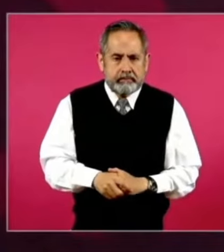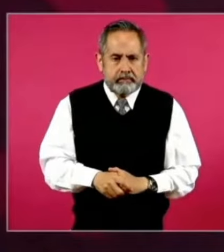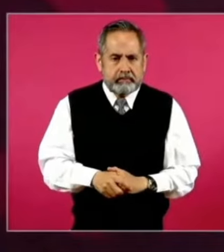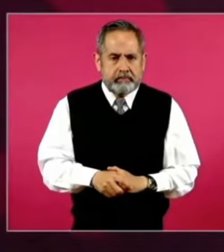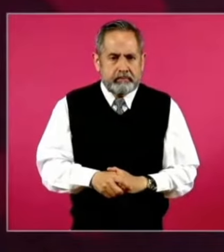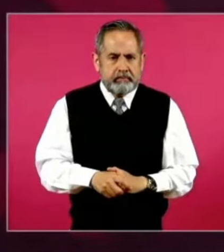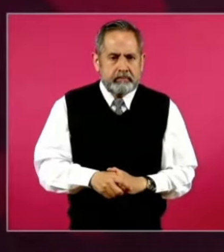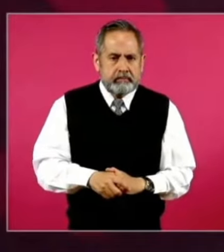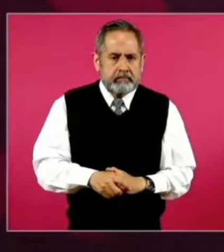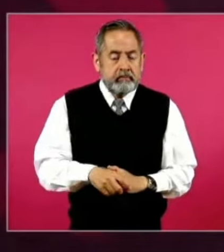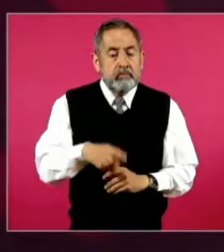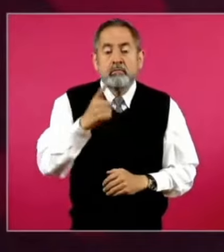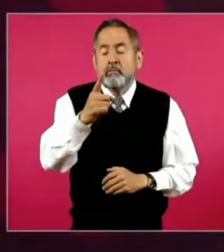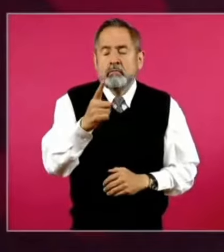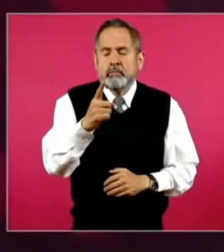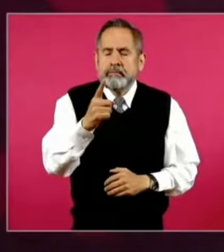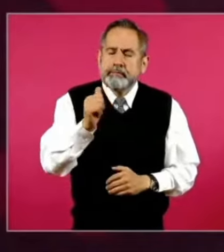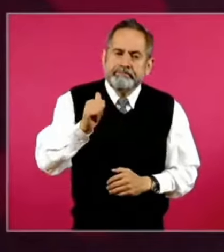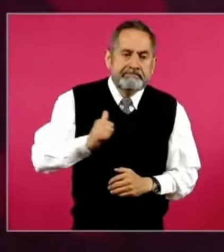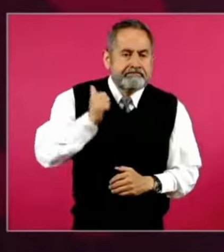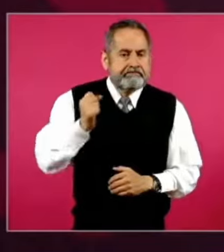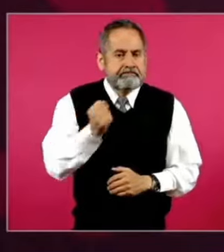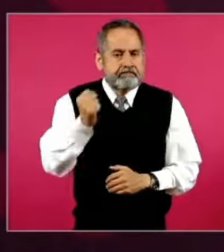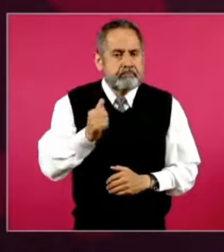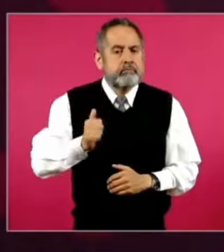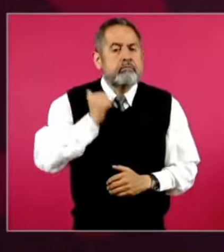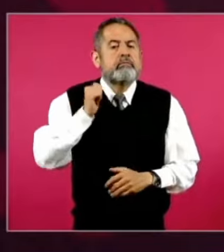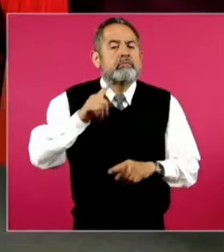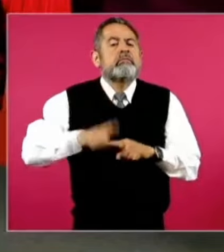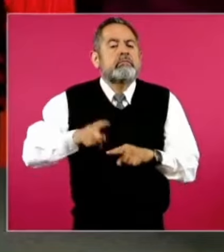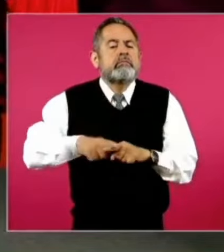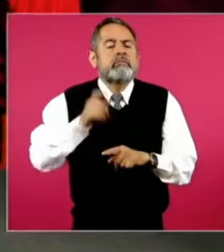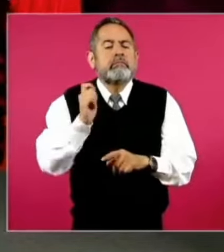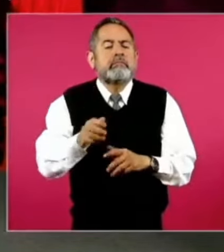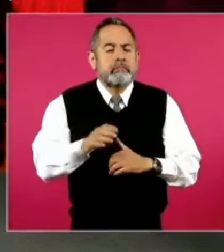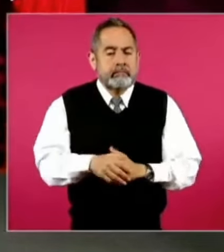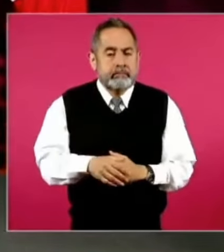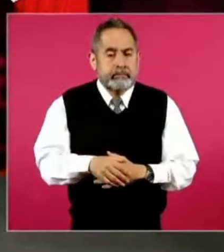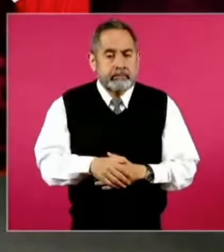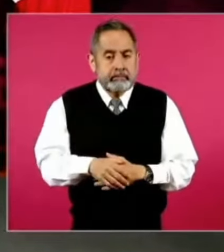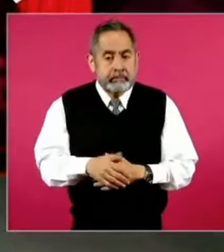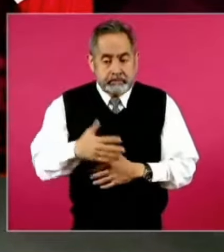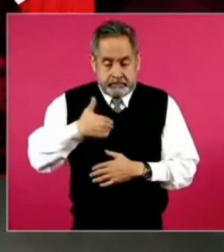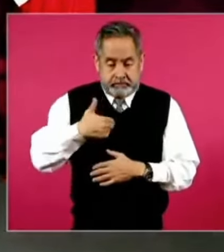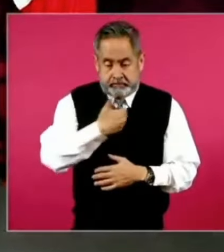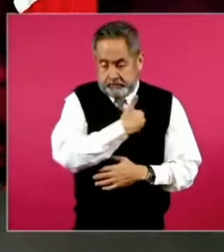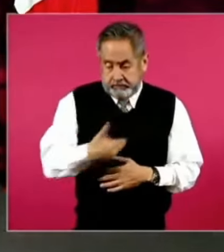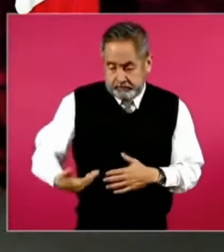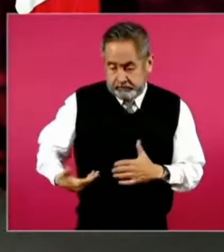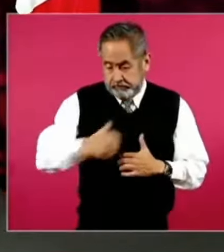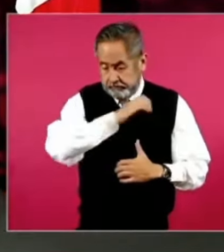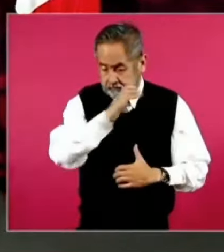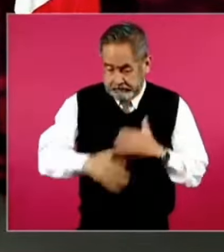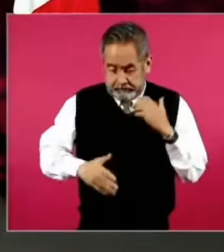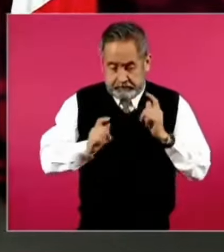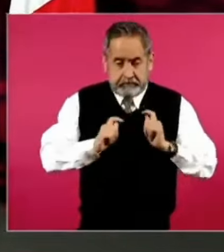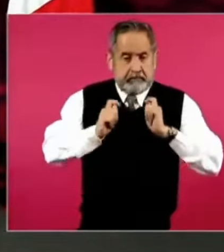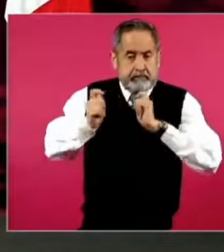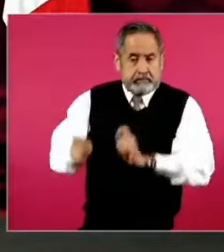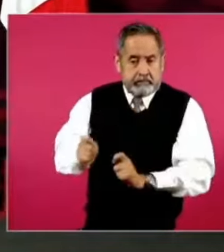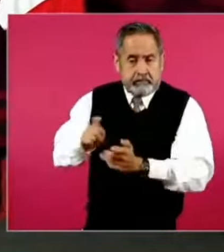Una ventaja es de que quien va a sustituirme es una